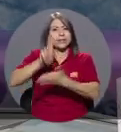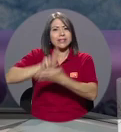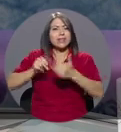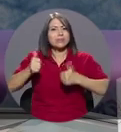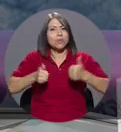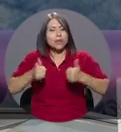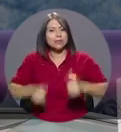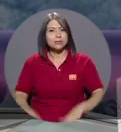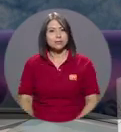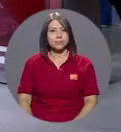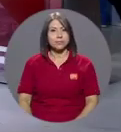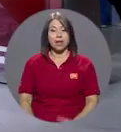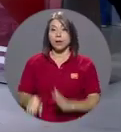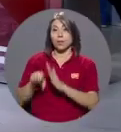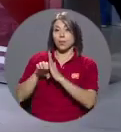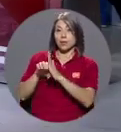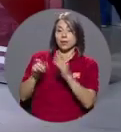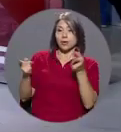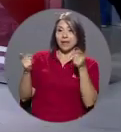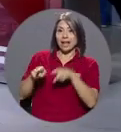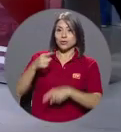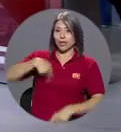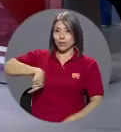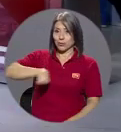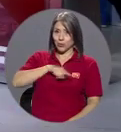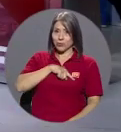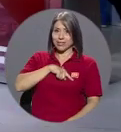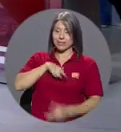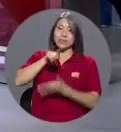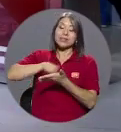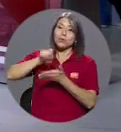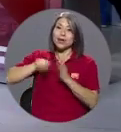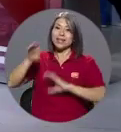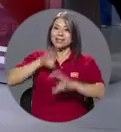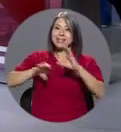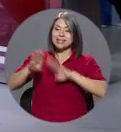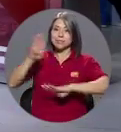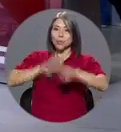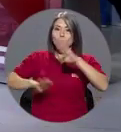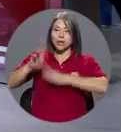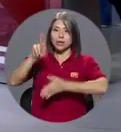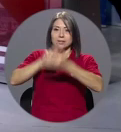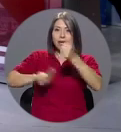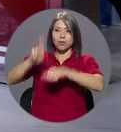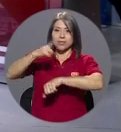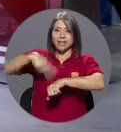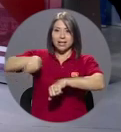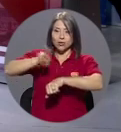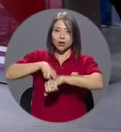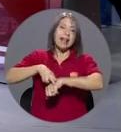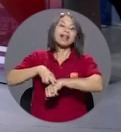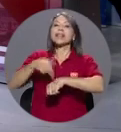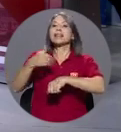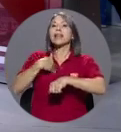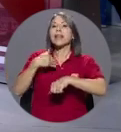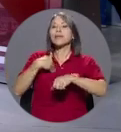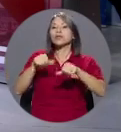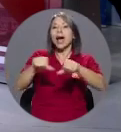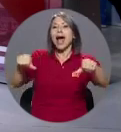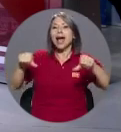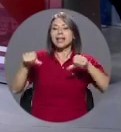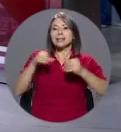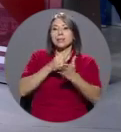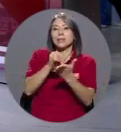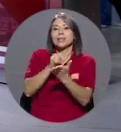esta materia? Bueno, por ejemplo, en el caso de nosotros en la Escuela de Ciencias Biológicas de la Universidad Nacional tenemos las